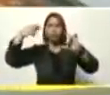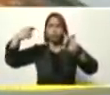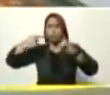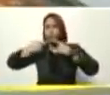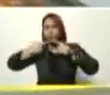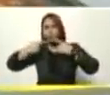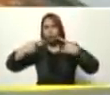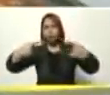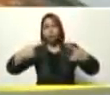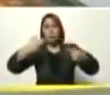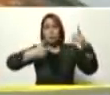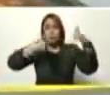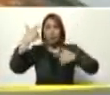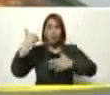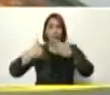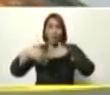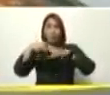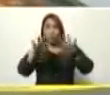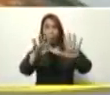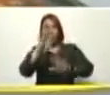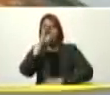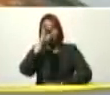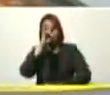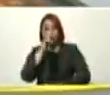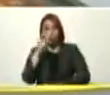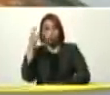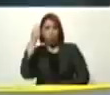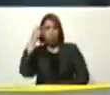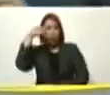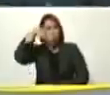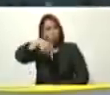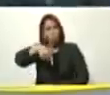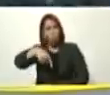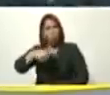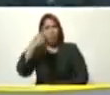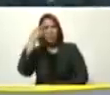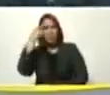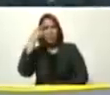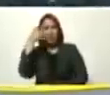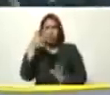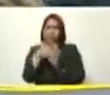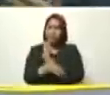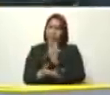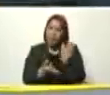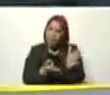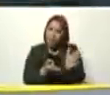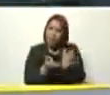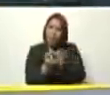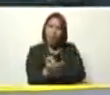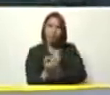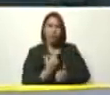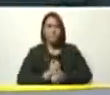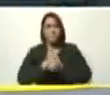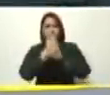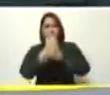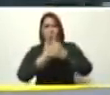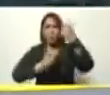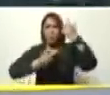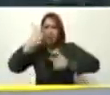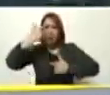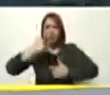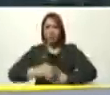del comandante Chávez hace 9 años. Un día como hoy, el día de la lealtad y el amor al comandante